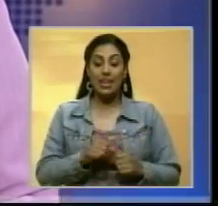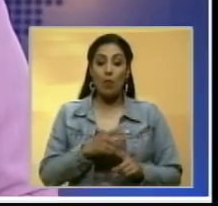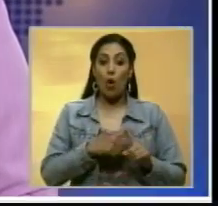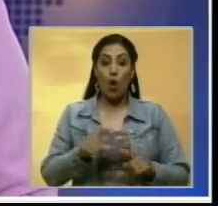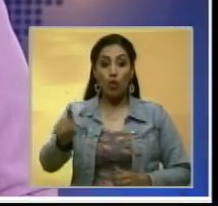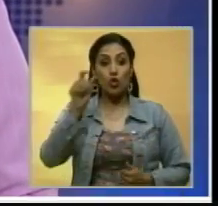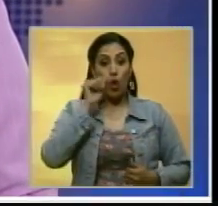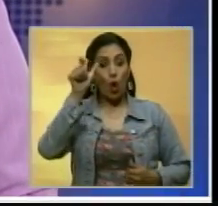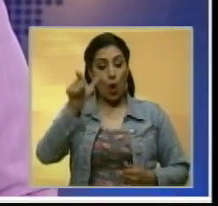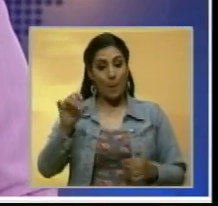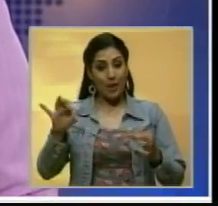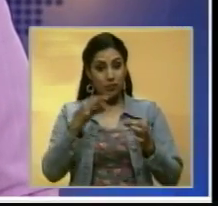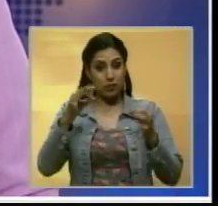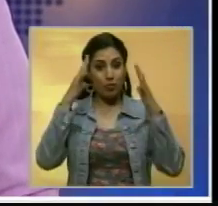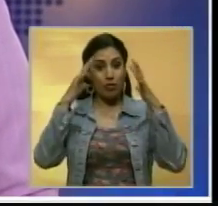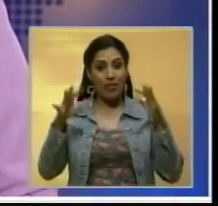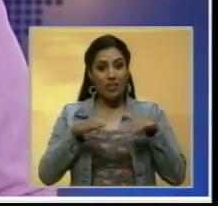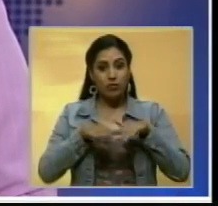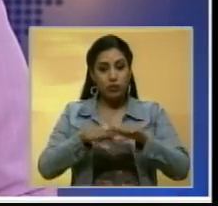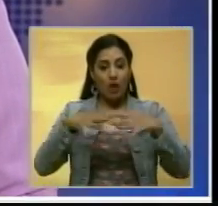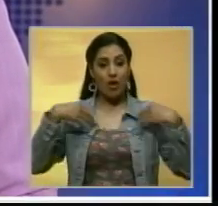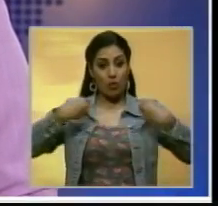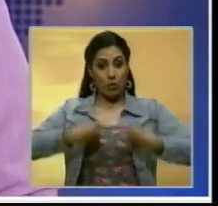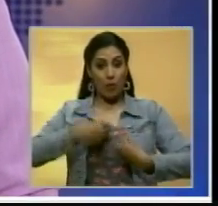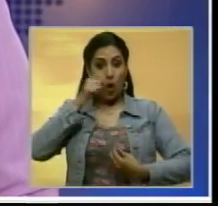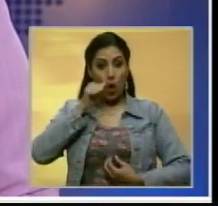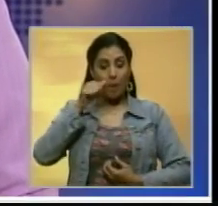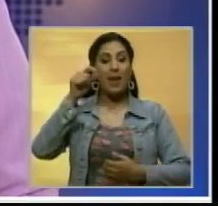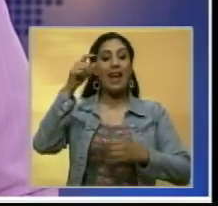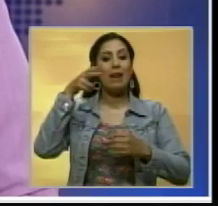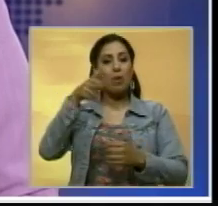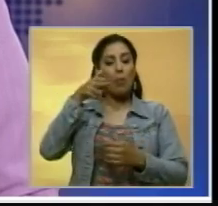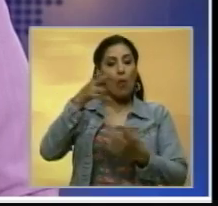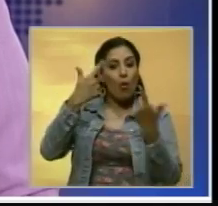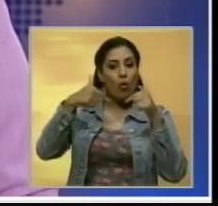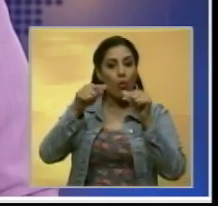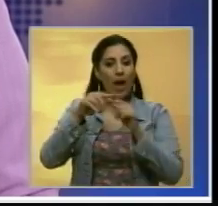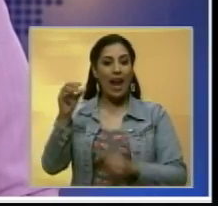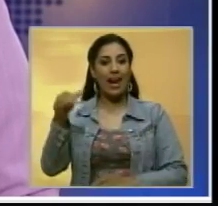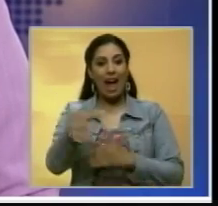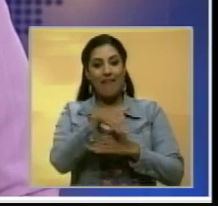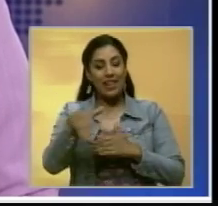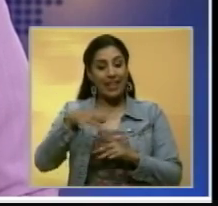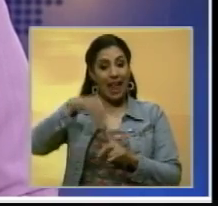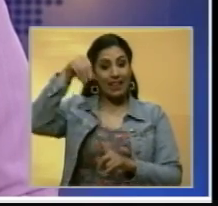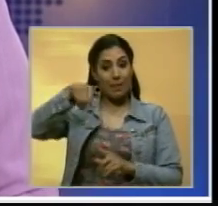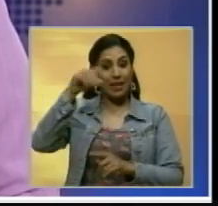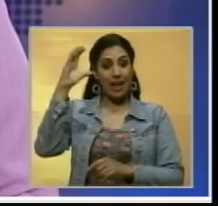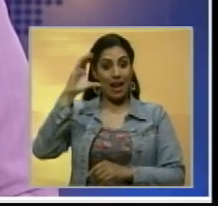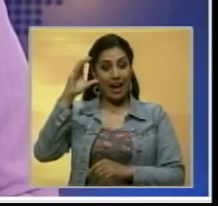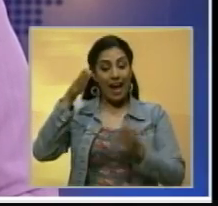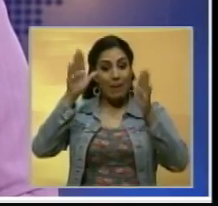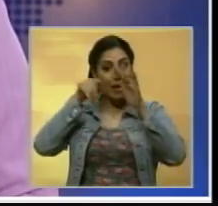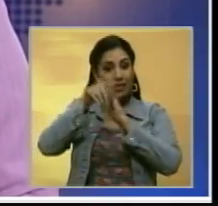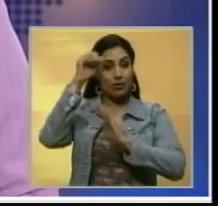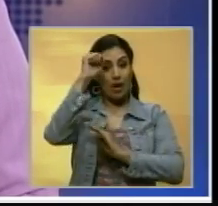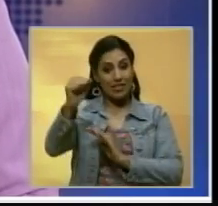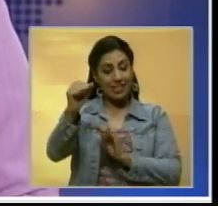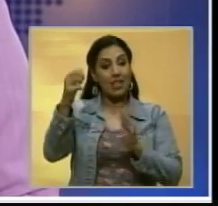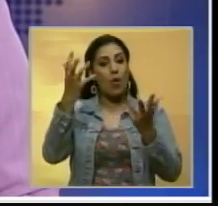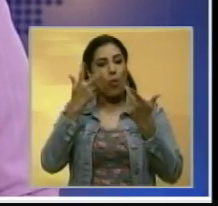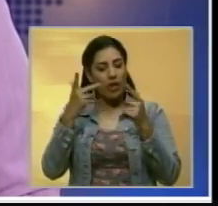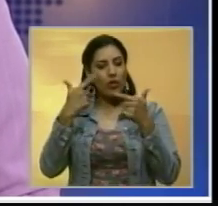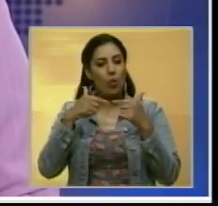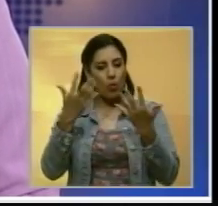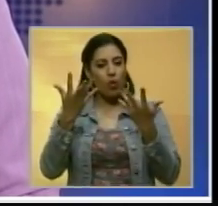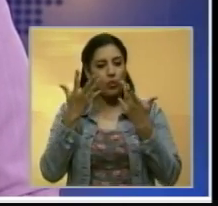Continuamos. Un sastre fue hallado muerto de varios disparos en su penthouse, ubicado en la Quinta Avenida de los Palos Grandes, aquí en Caracas. Euclides Sotillo se encuentra